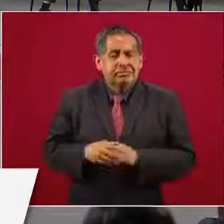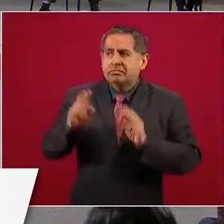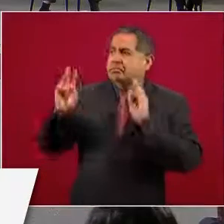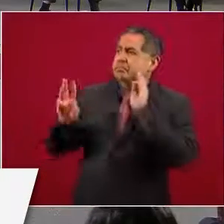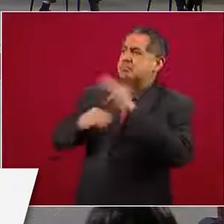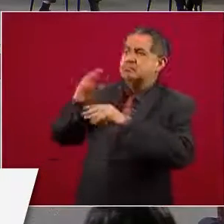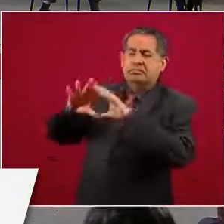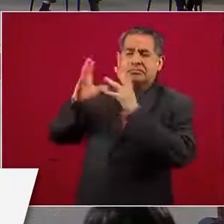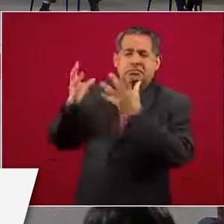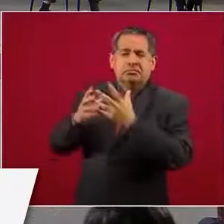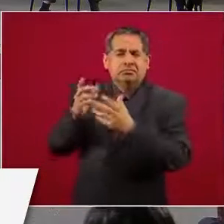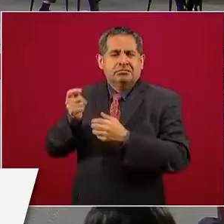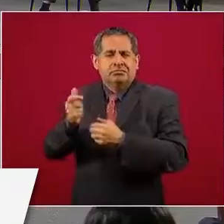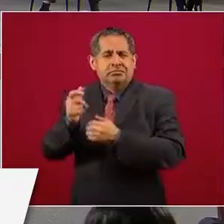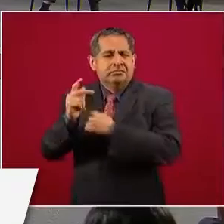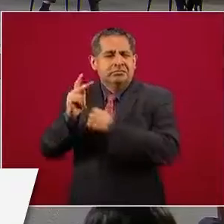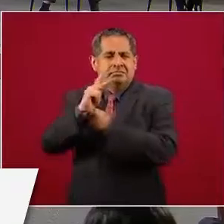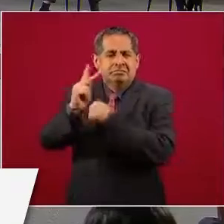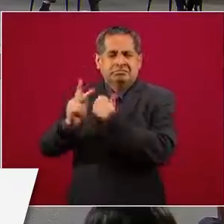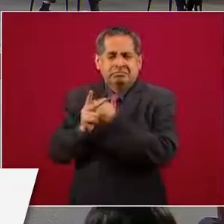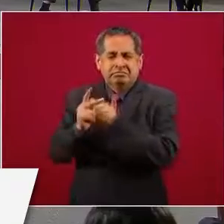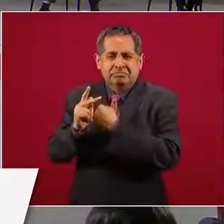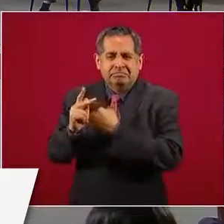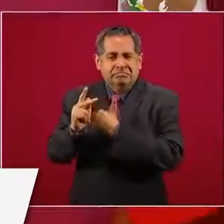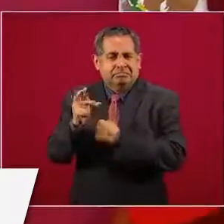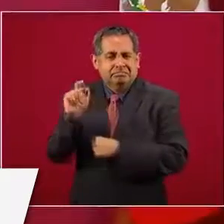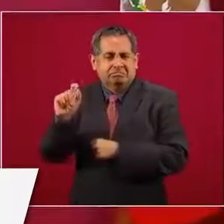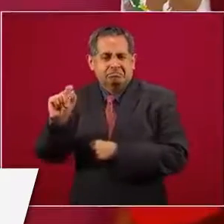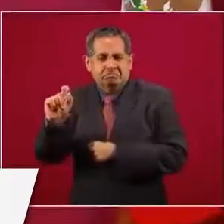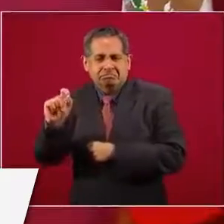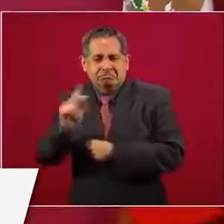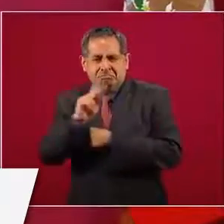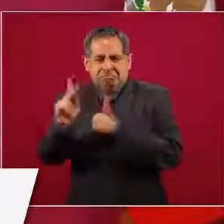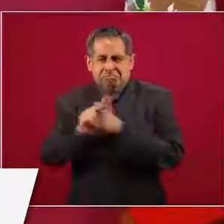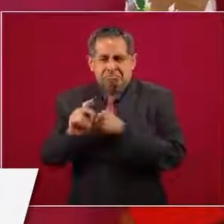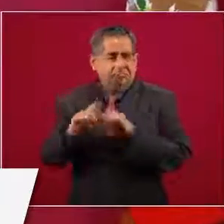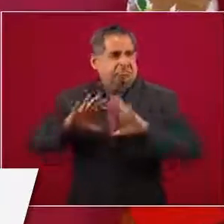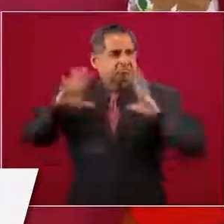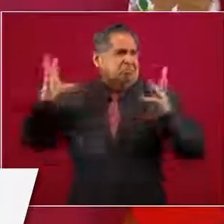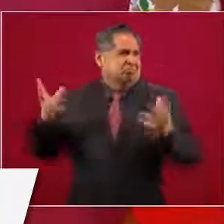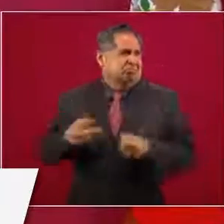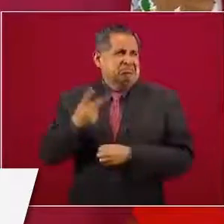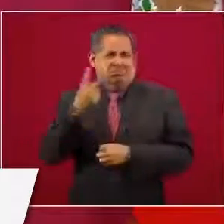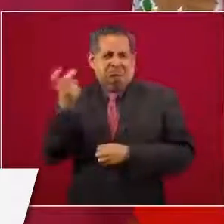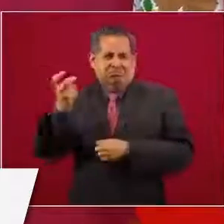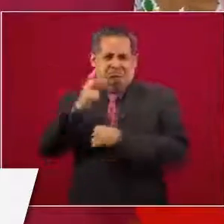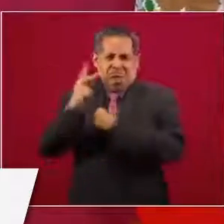alrededor de 20 países nada más de los 200